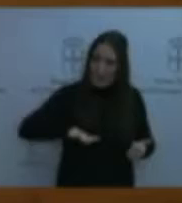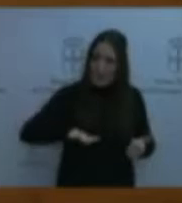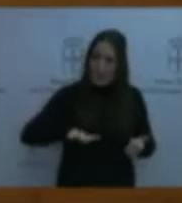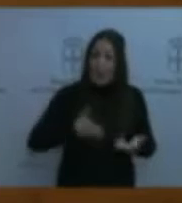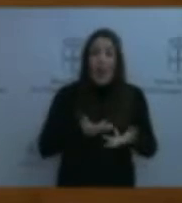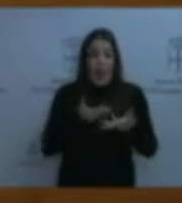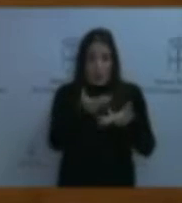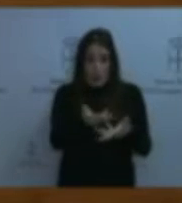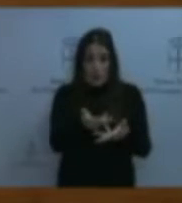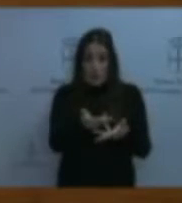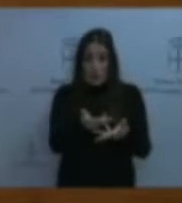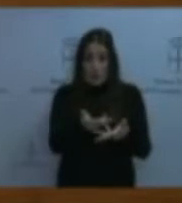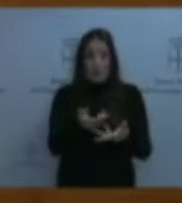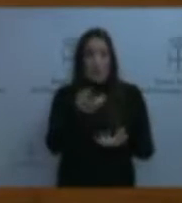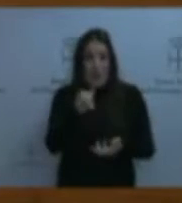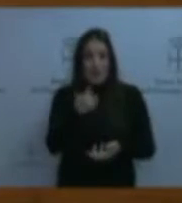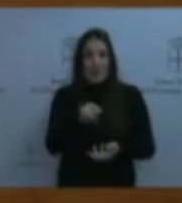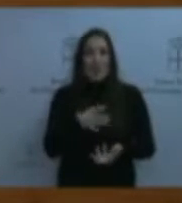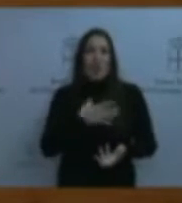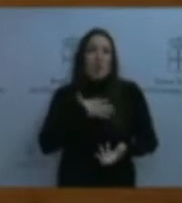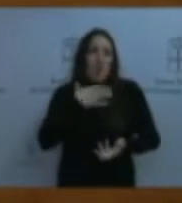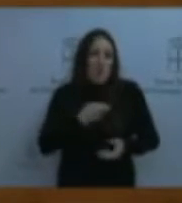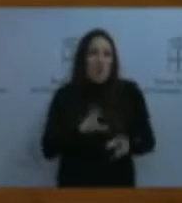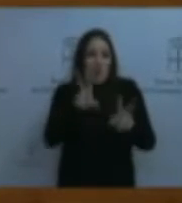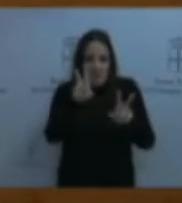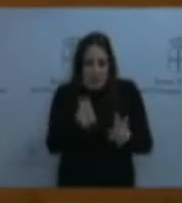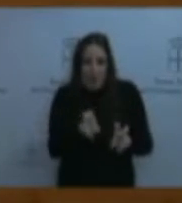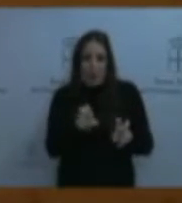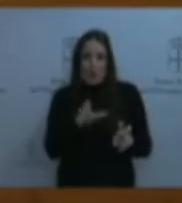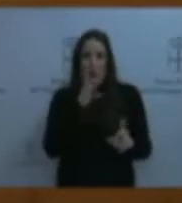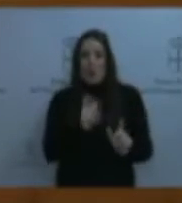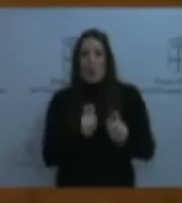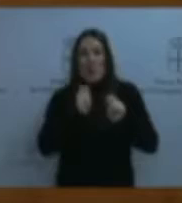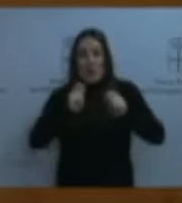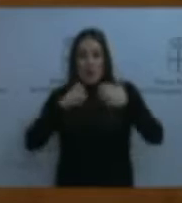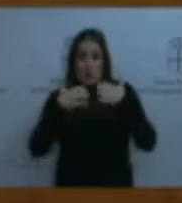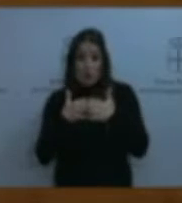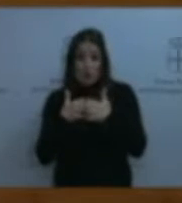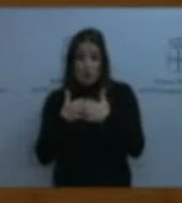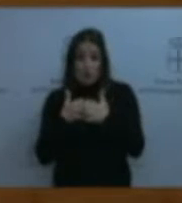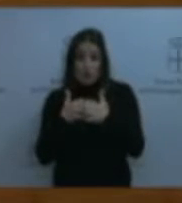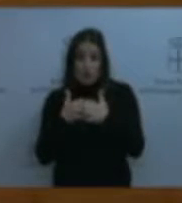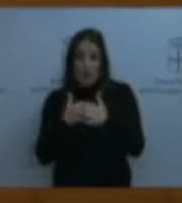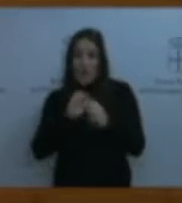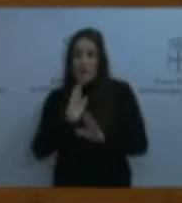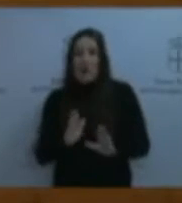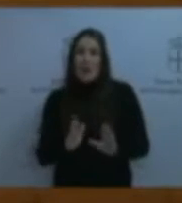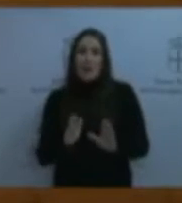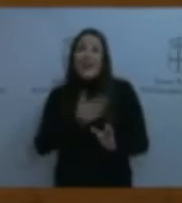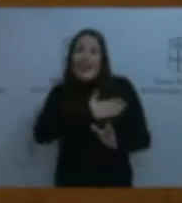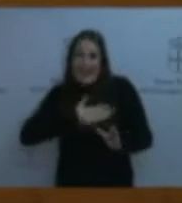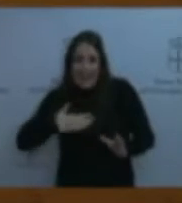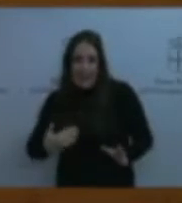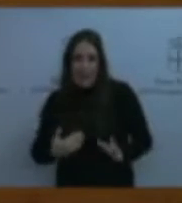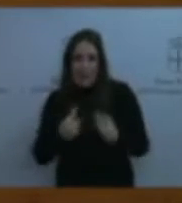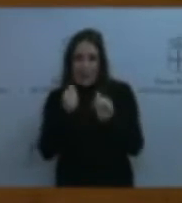ayudas, como ya he dicho, que pueden ser finalistas para dotar a las industrias de certificación, que quieran